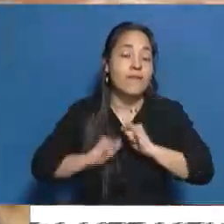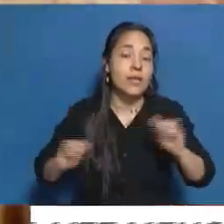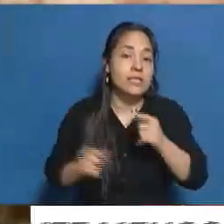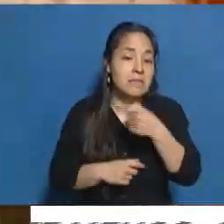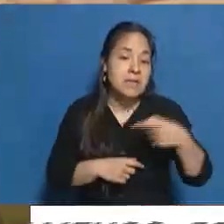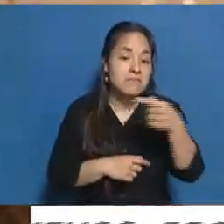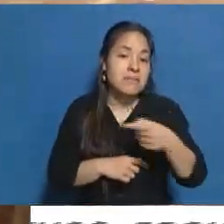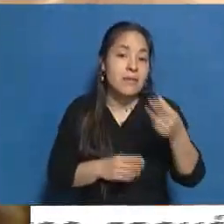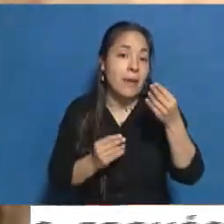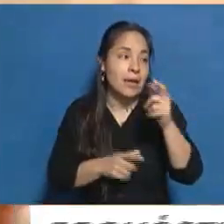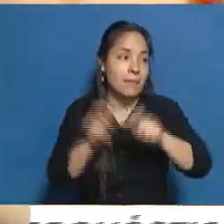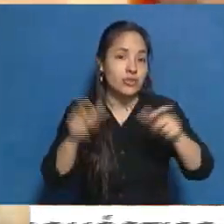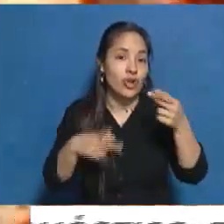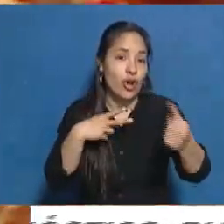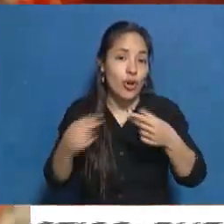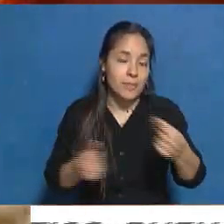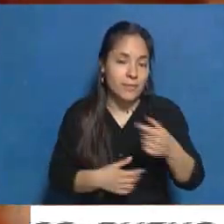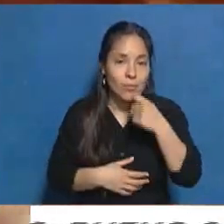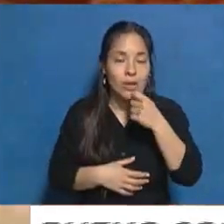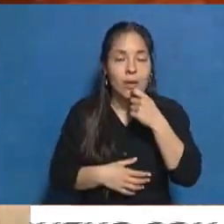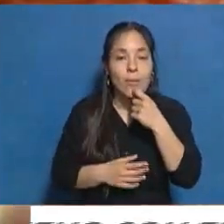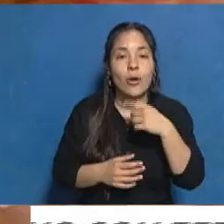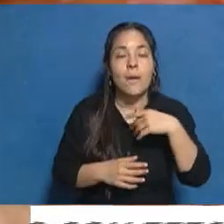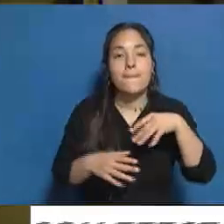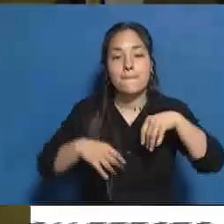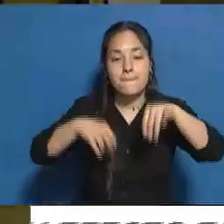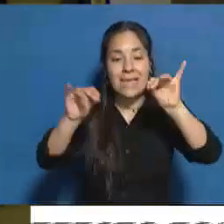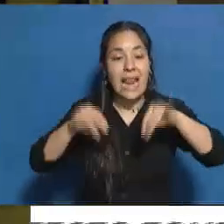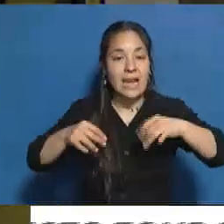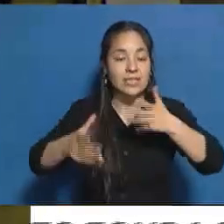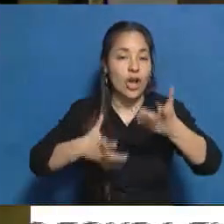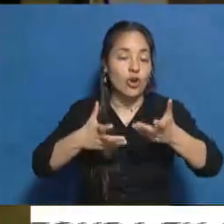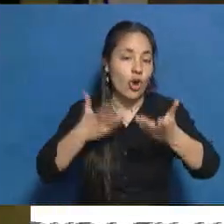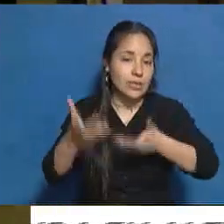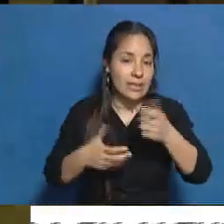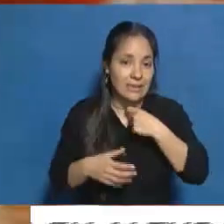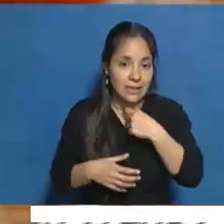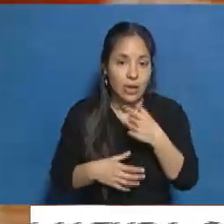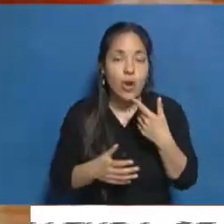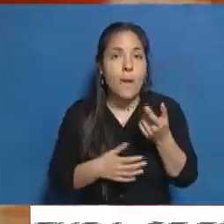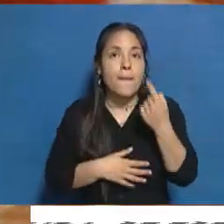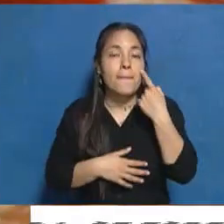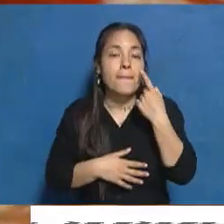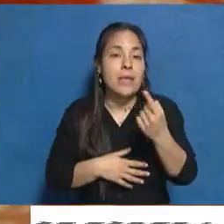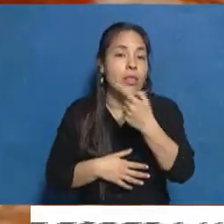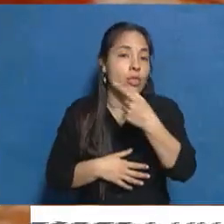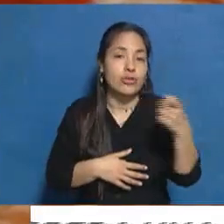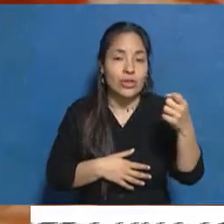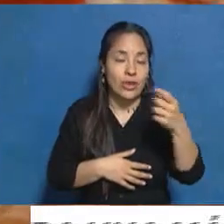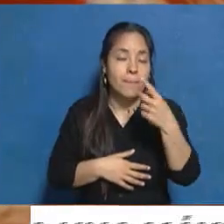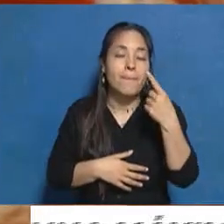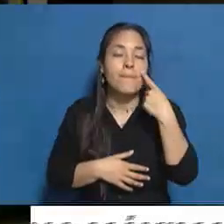por ejemplo si hablamos de el kilo de nalga para hacer milanesas A cuánto está el kilo larga está en 1.200 pesos eso igual que hace un mes